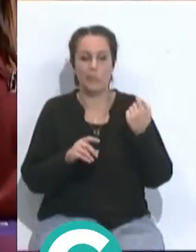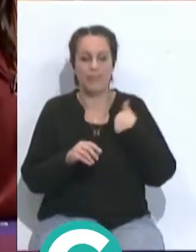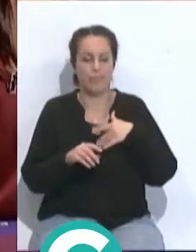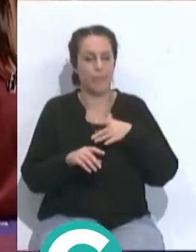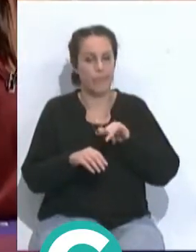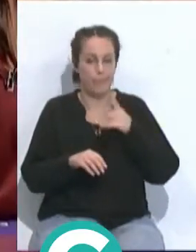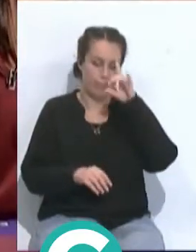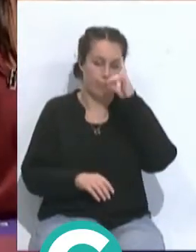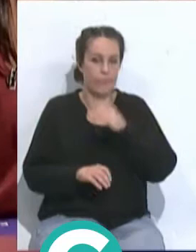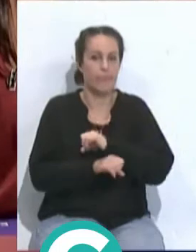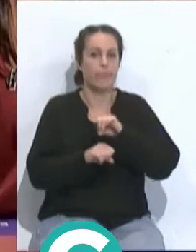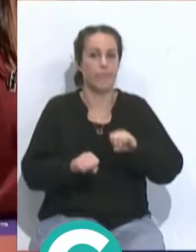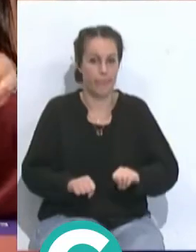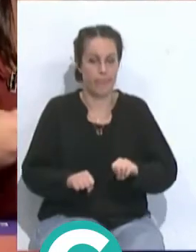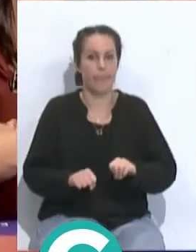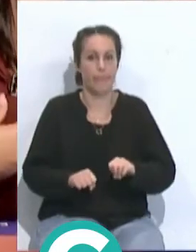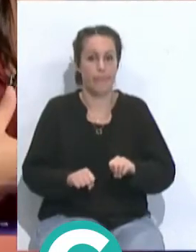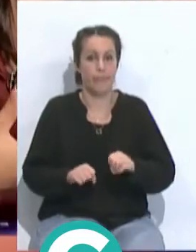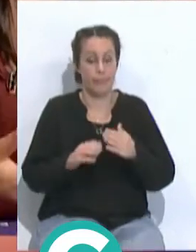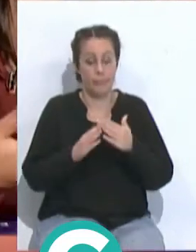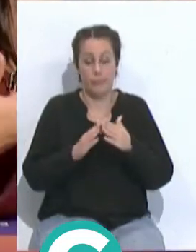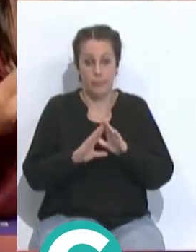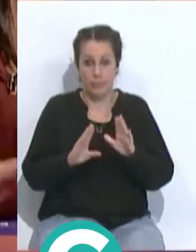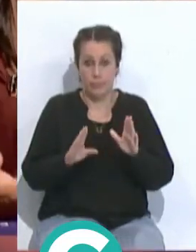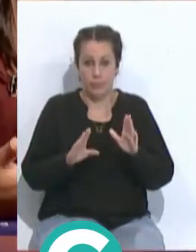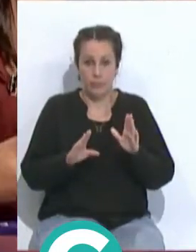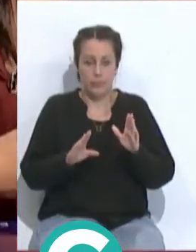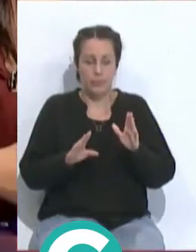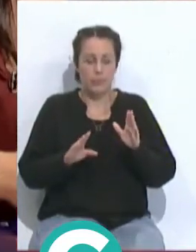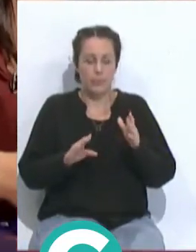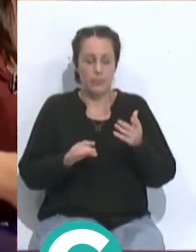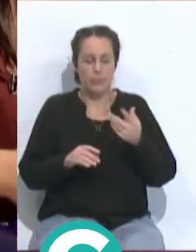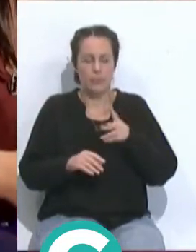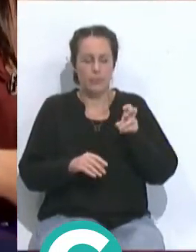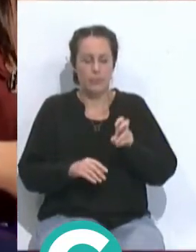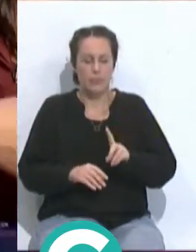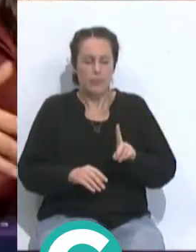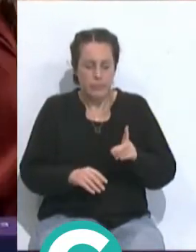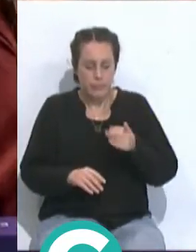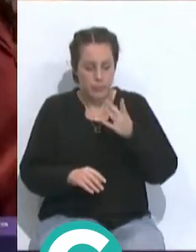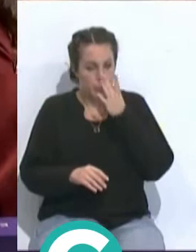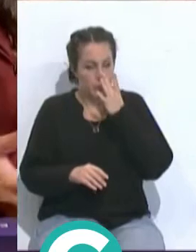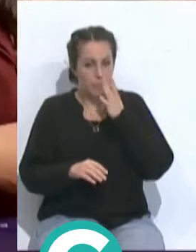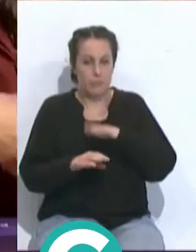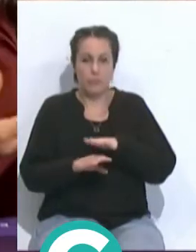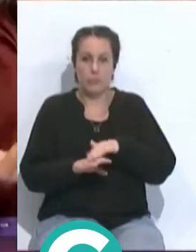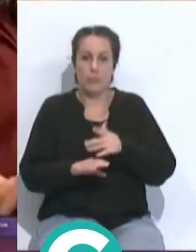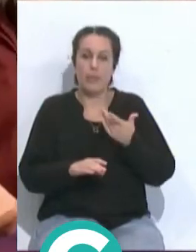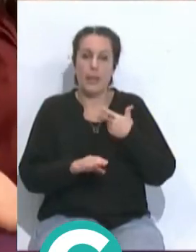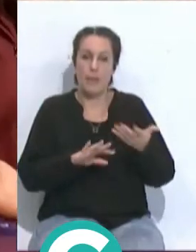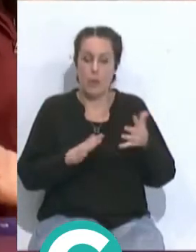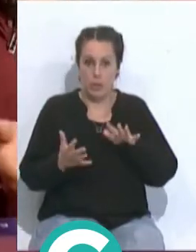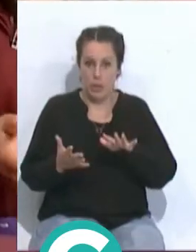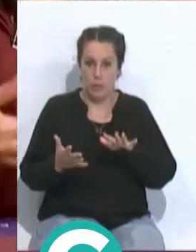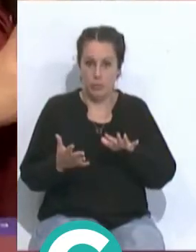madurez creativa de casa, quiero decir, no le ha servido tampoco el carnaval para